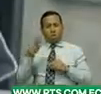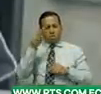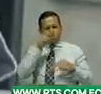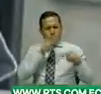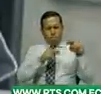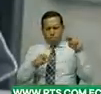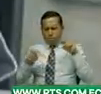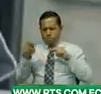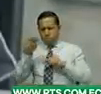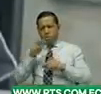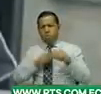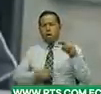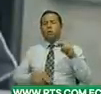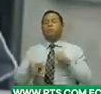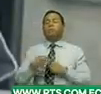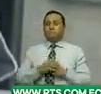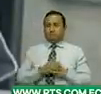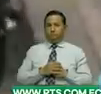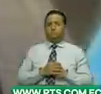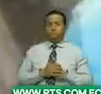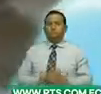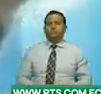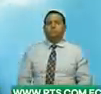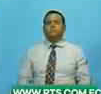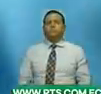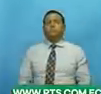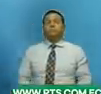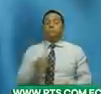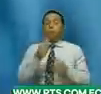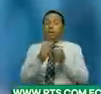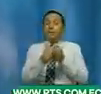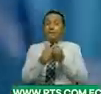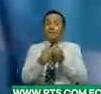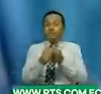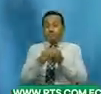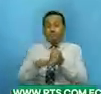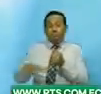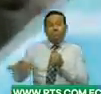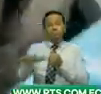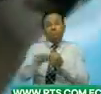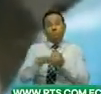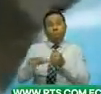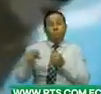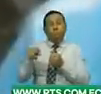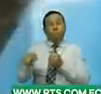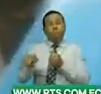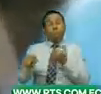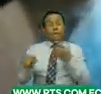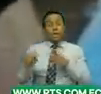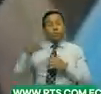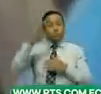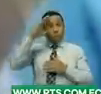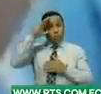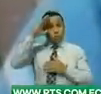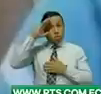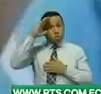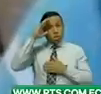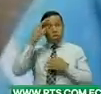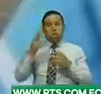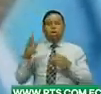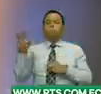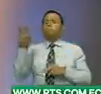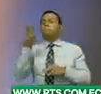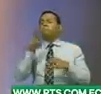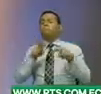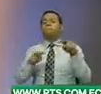dar con el móvil de este lamentable hecho. En la misma zona, en el malecón de Borbón, en momentos que los uniformados realizaban patrullajes